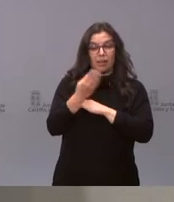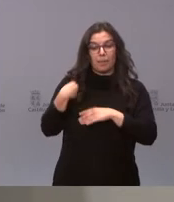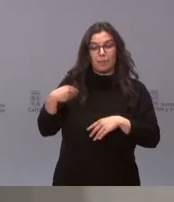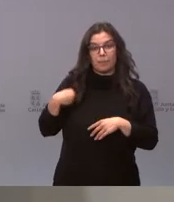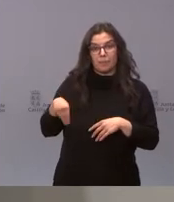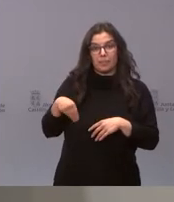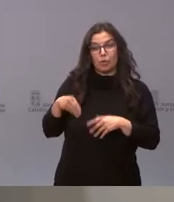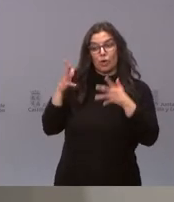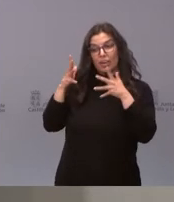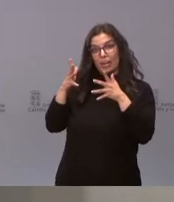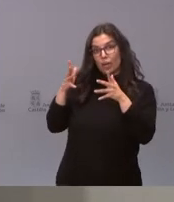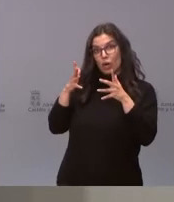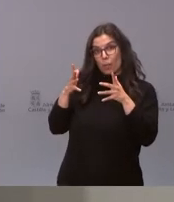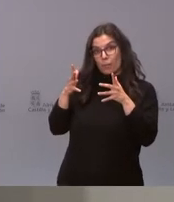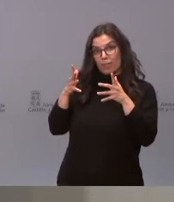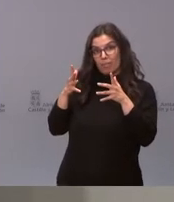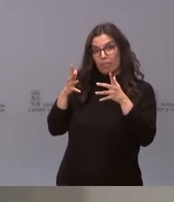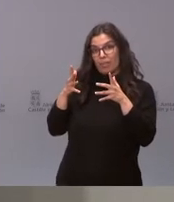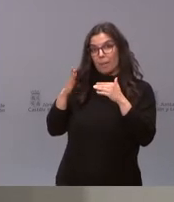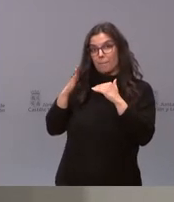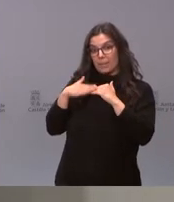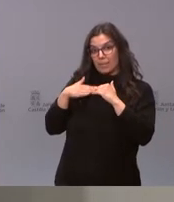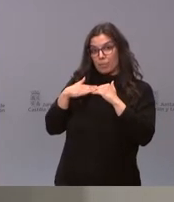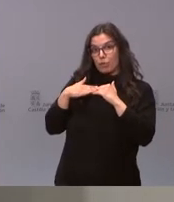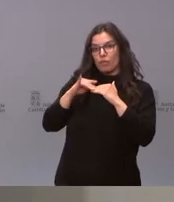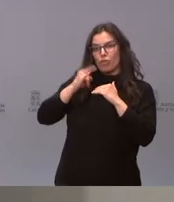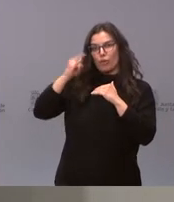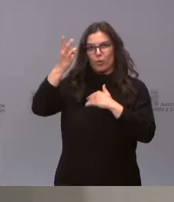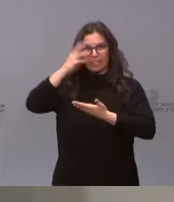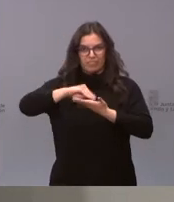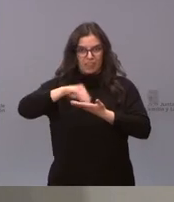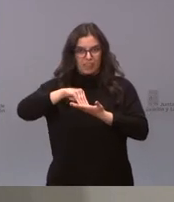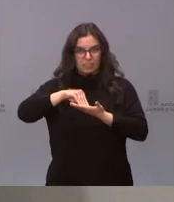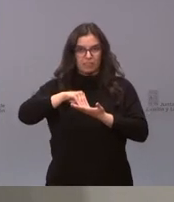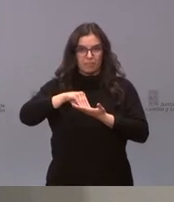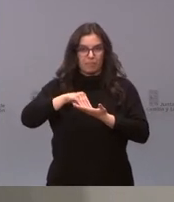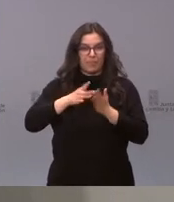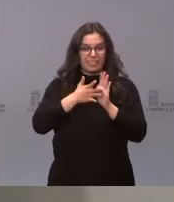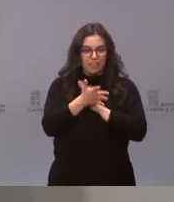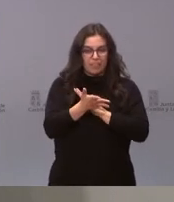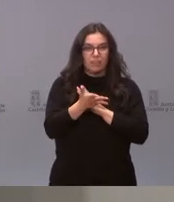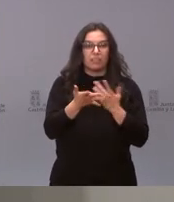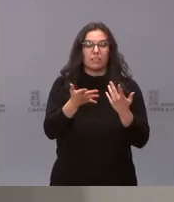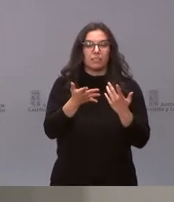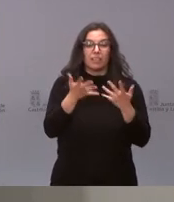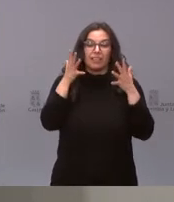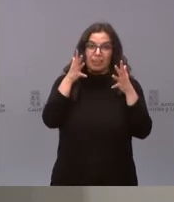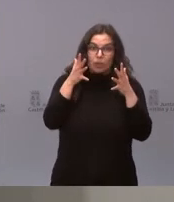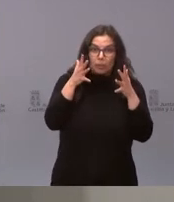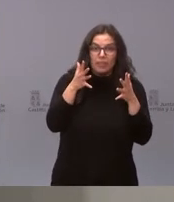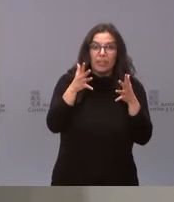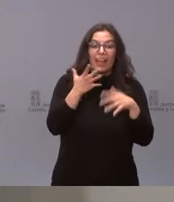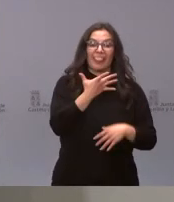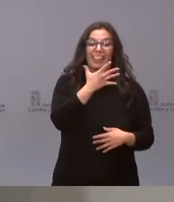las que se recomiendan como punto de corte de incidencia y algunos incluso más bajas es decir que se recomienda los